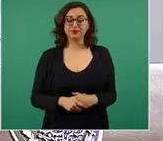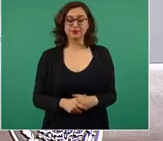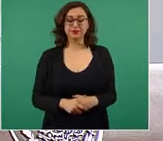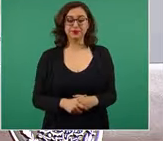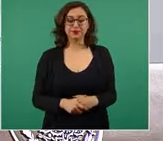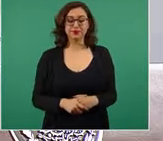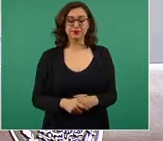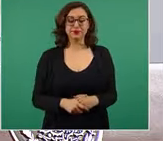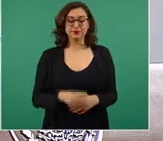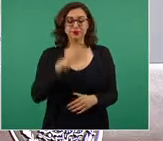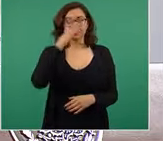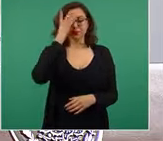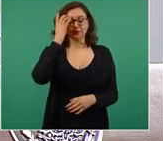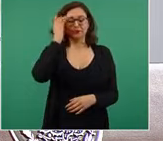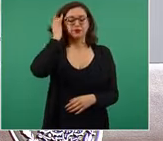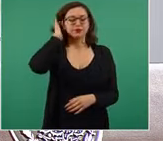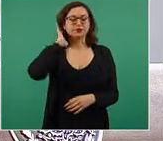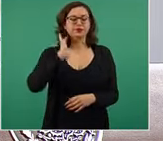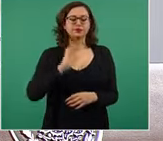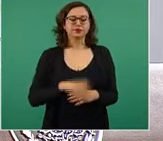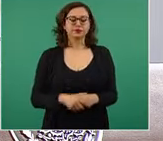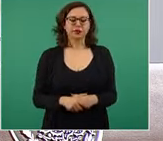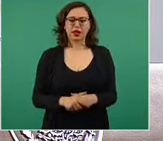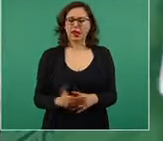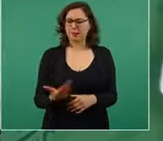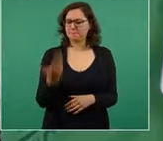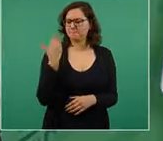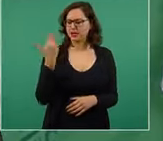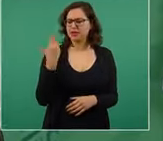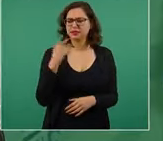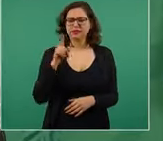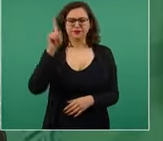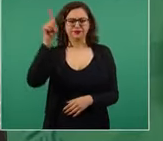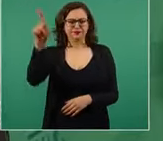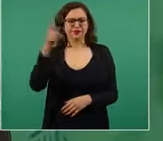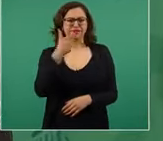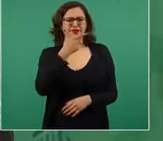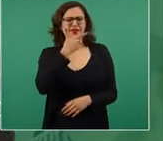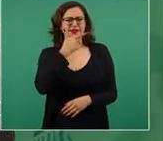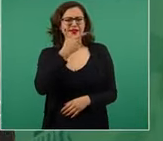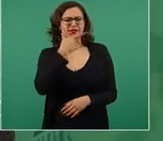Ahora sacó una revista inglesa,